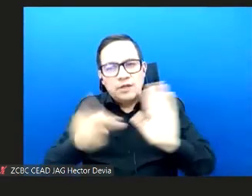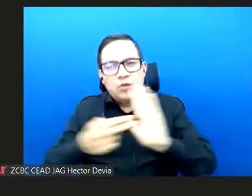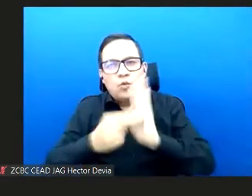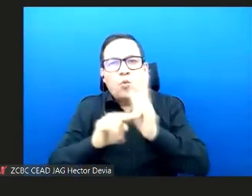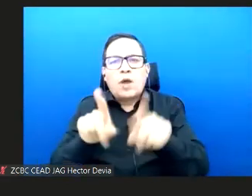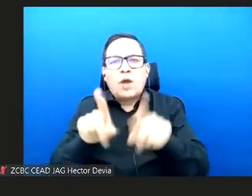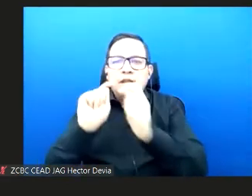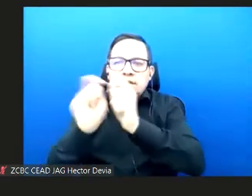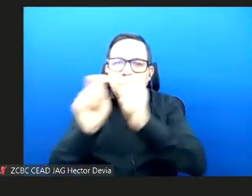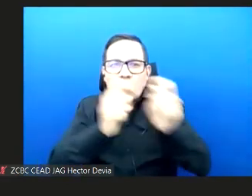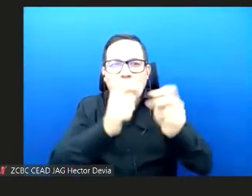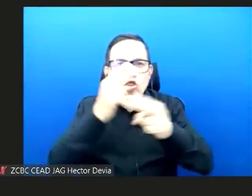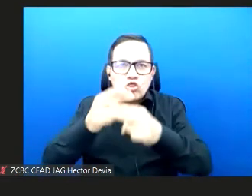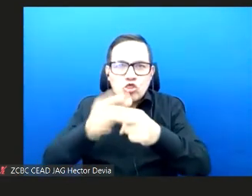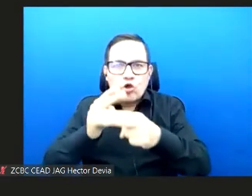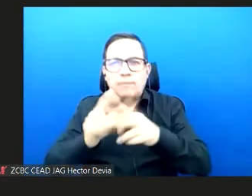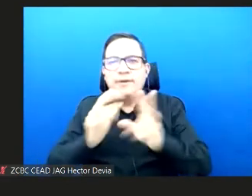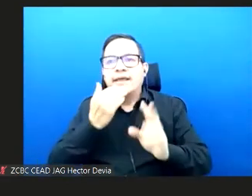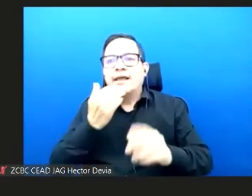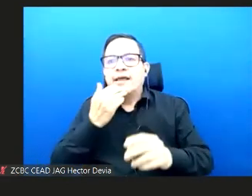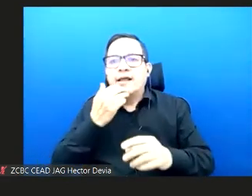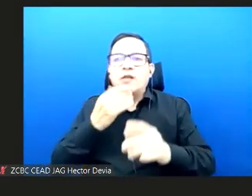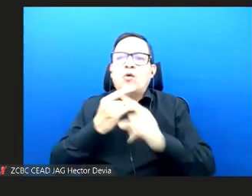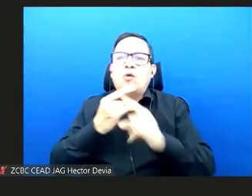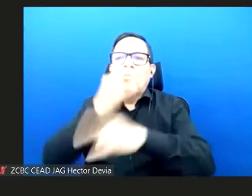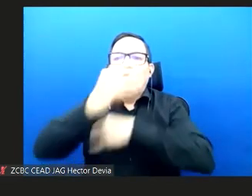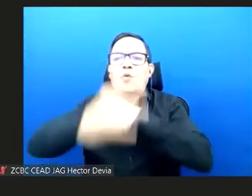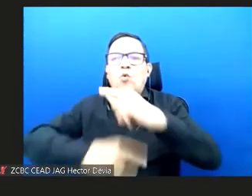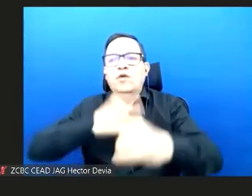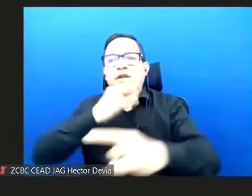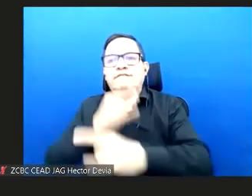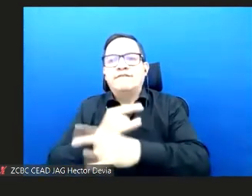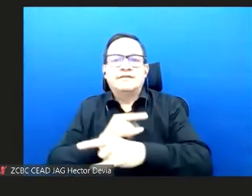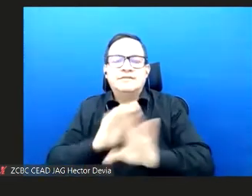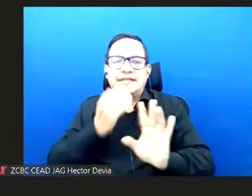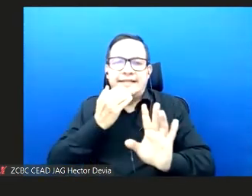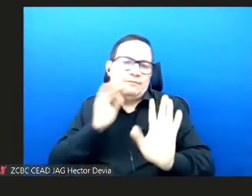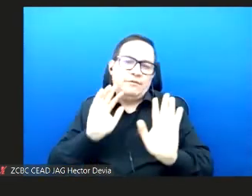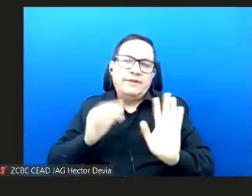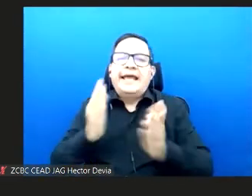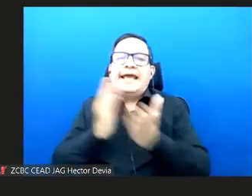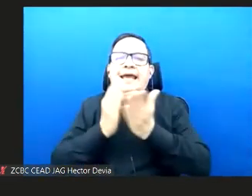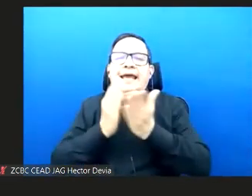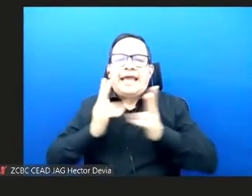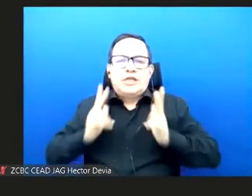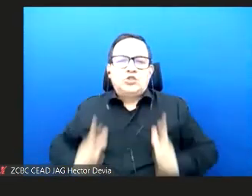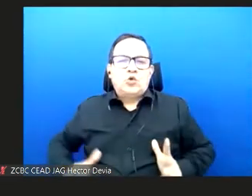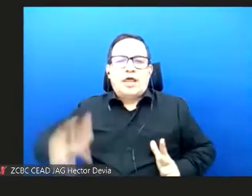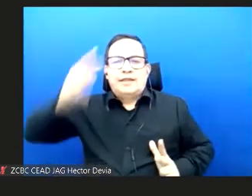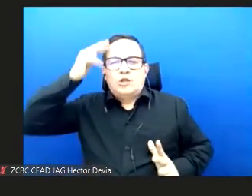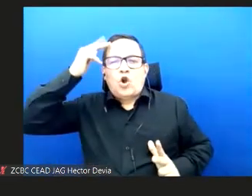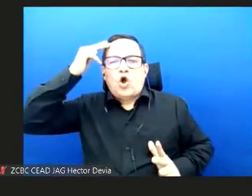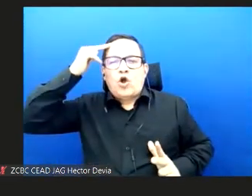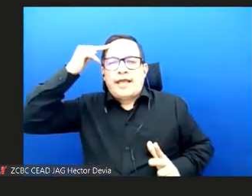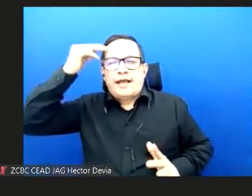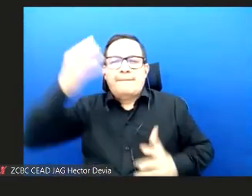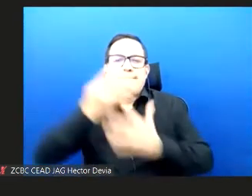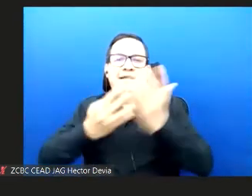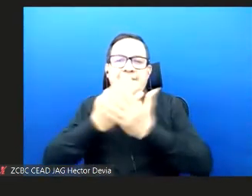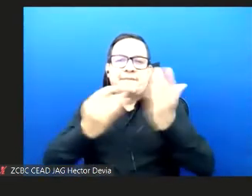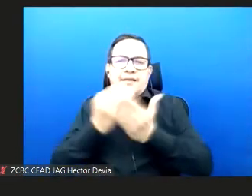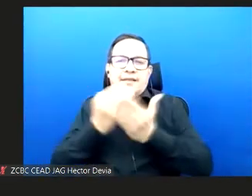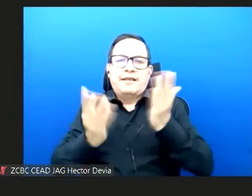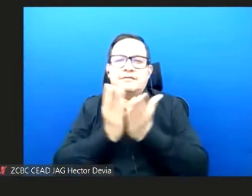nombres de los conjuntos. Tenemos un conjunto universal que otra vez lo vamos a llamar, que son los estudiantes del curso lógico-matemática.